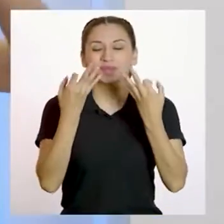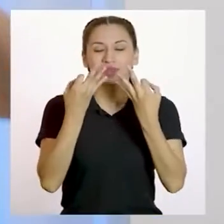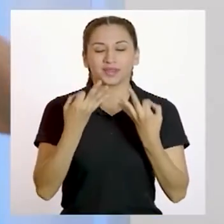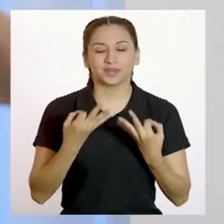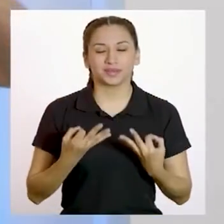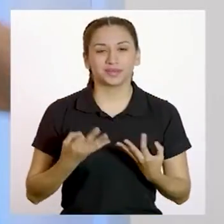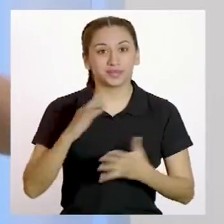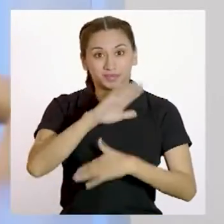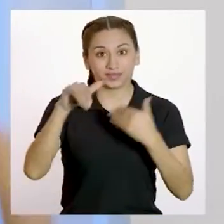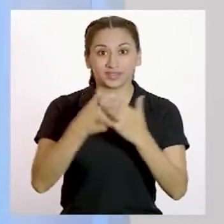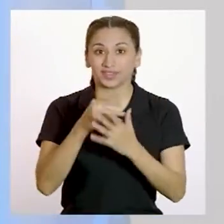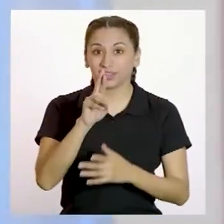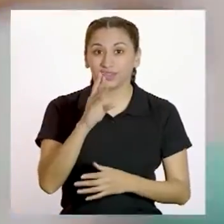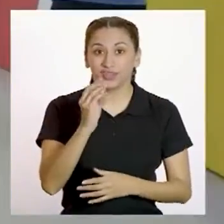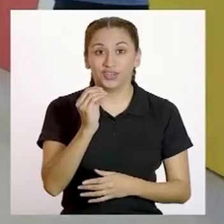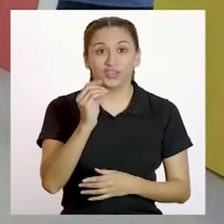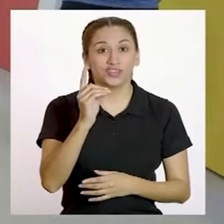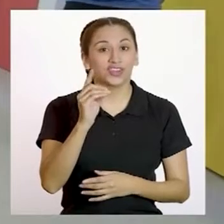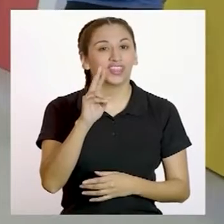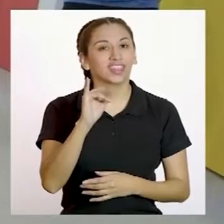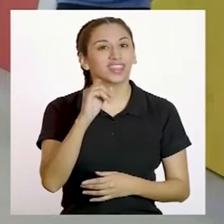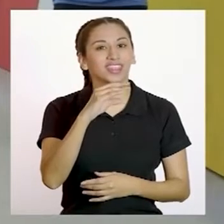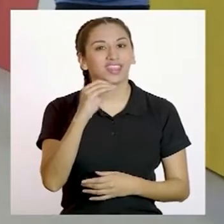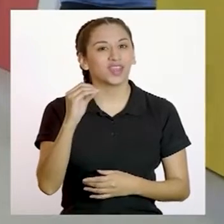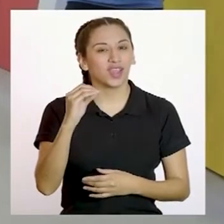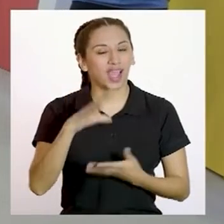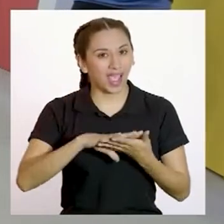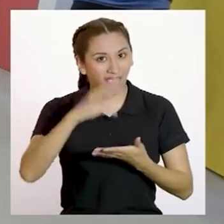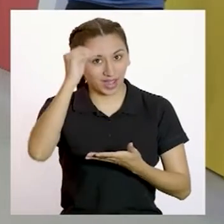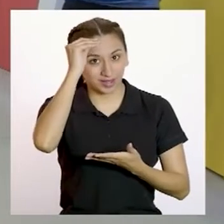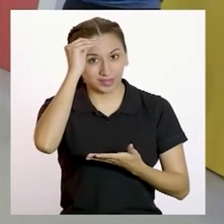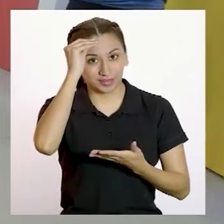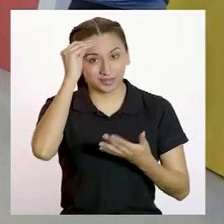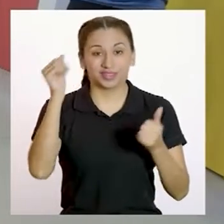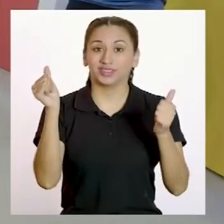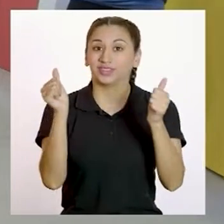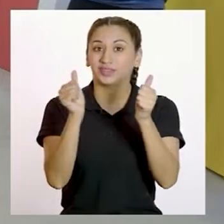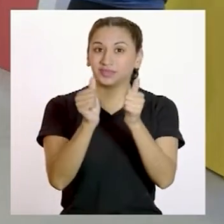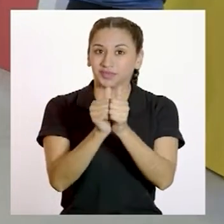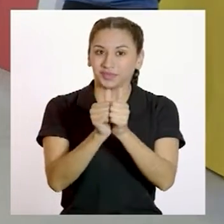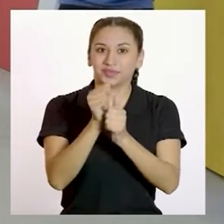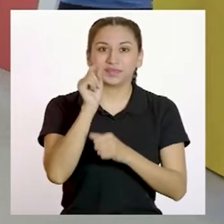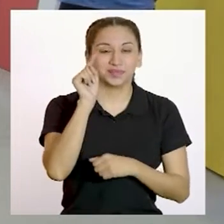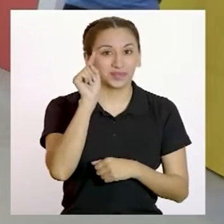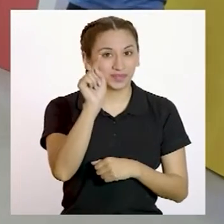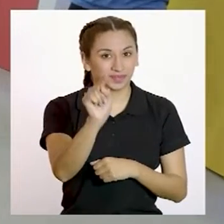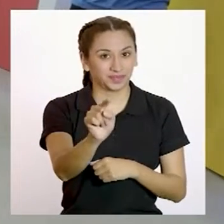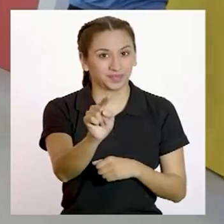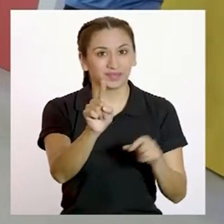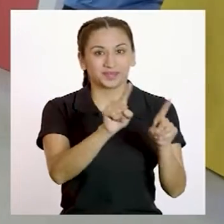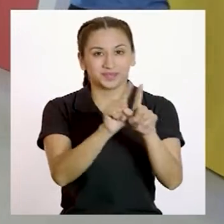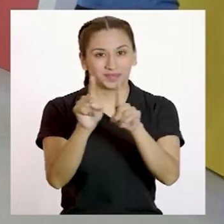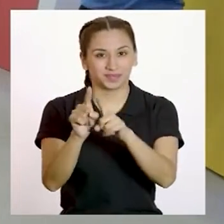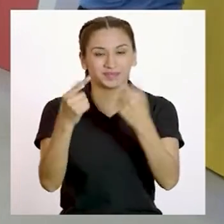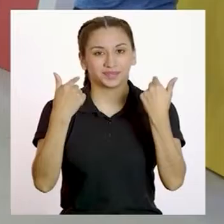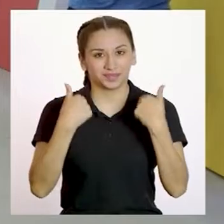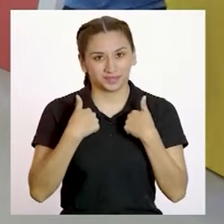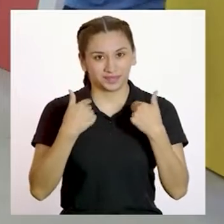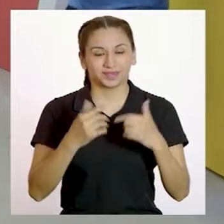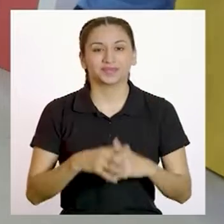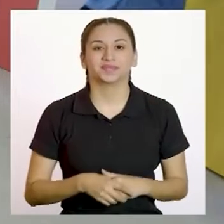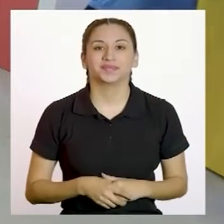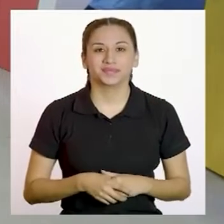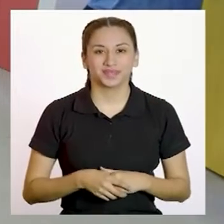Giancarlo. Relax, todos ellos son Rodrigo. Rodrigo aprende, Rodrigo aprende. Rodrigo aprende contigo